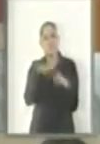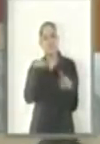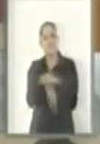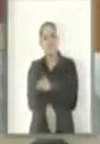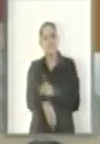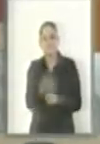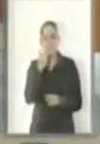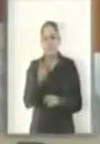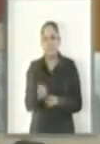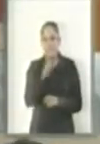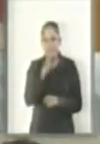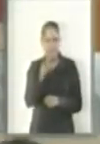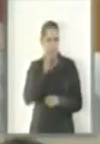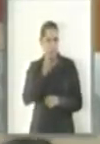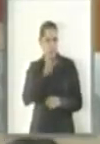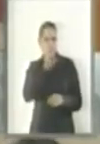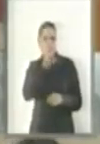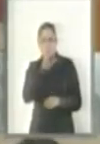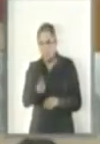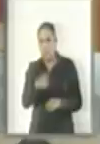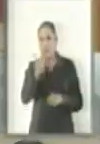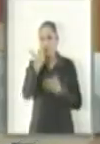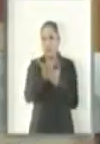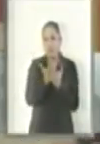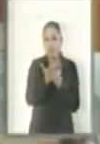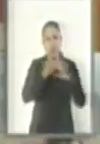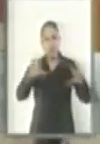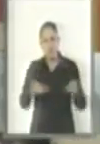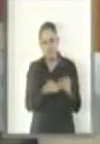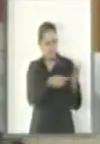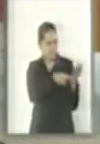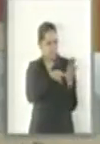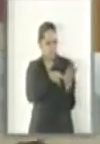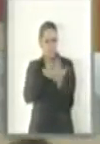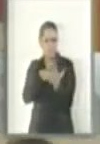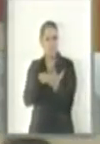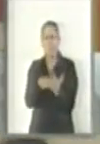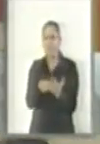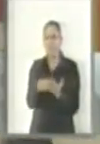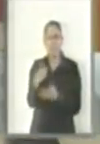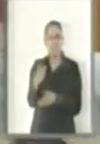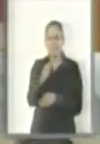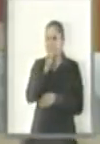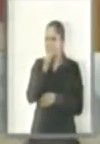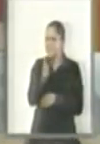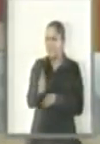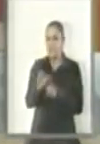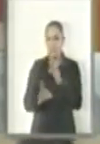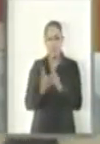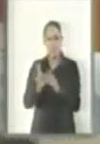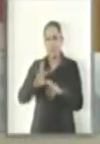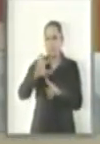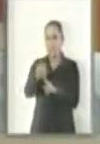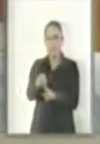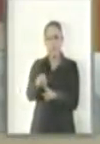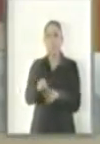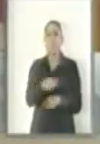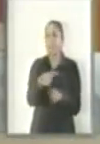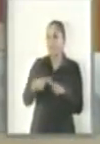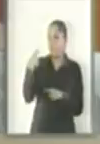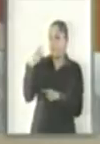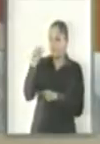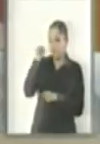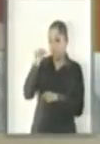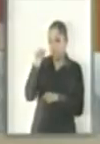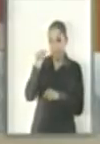el resultado de los estados financieros. El pasado 20 de abril del presente año, siendo las